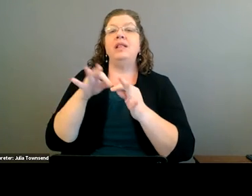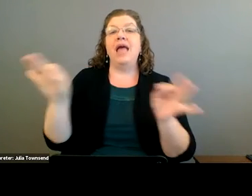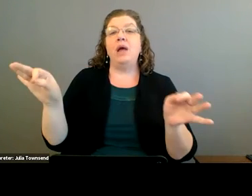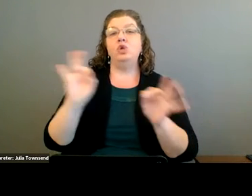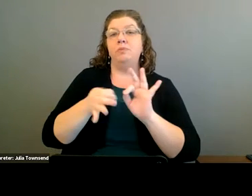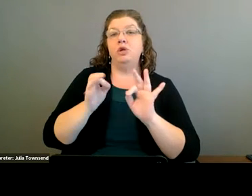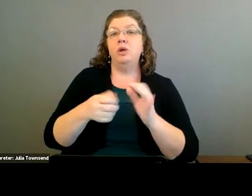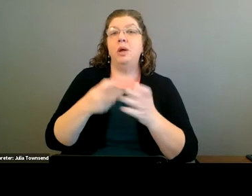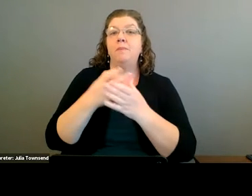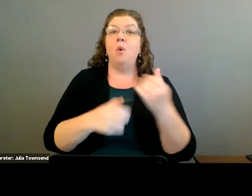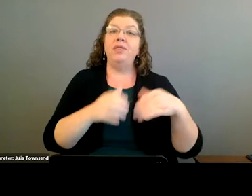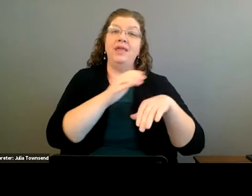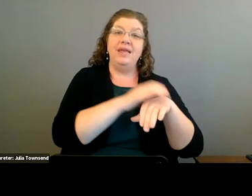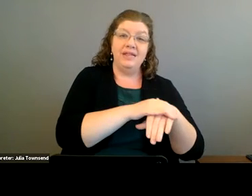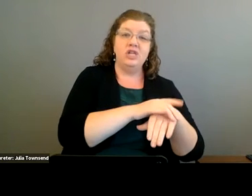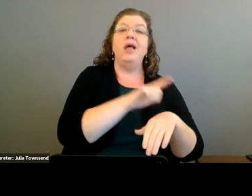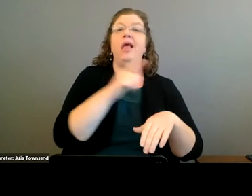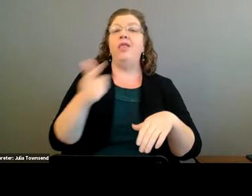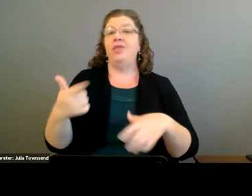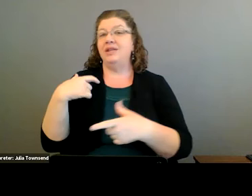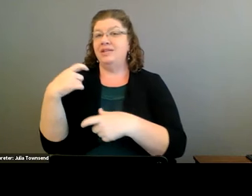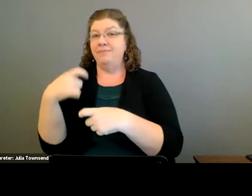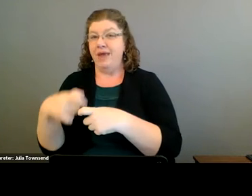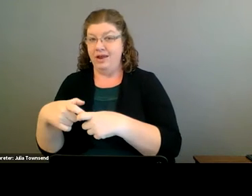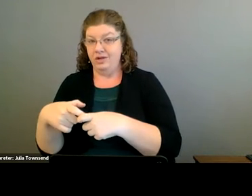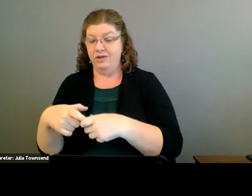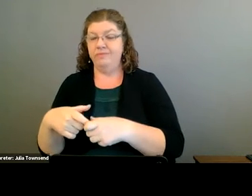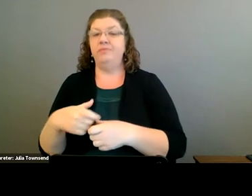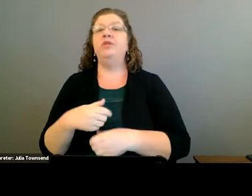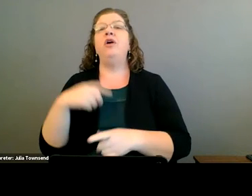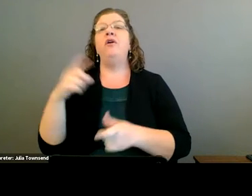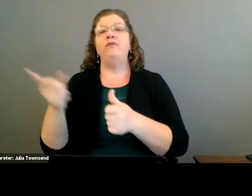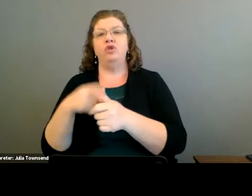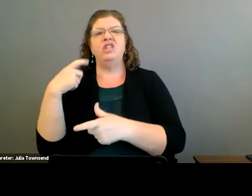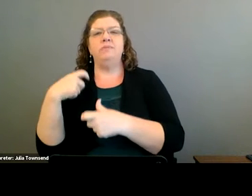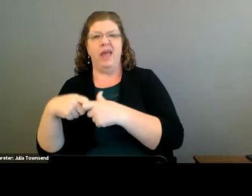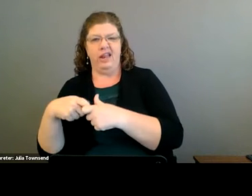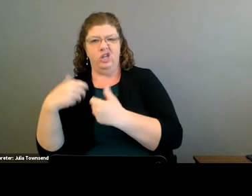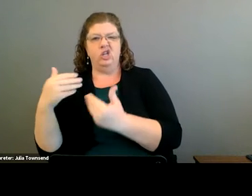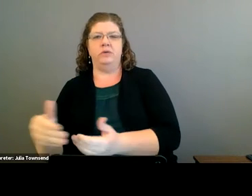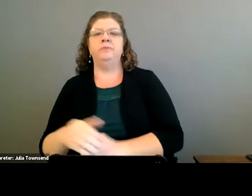este anuncio sobre interpretación de idiomas, tanto en inglés como en español.